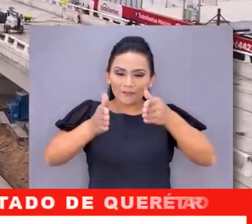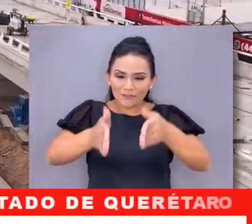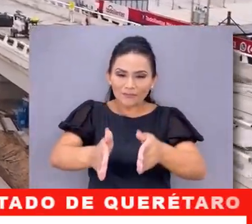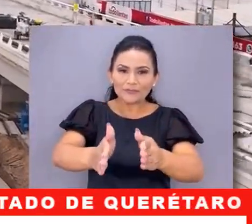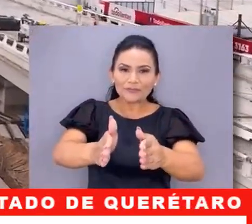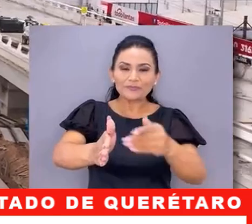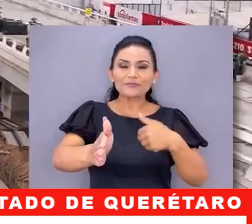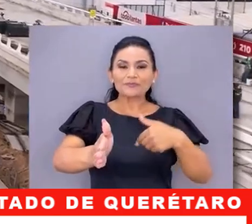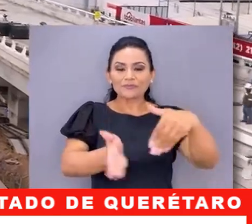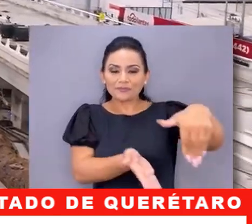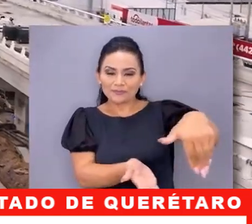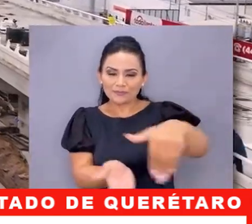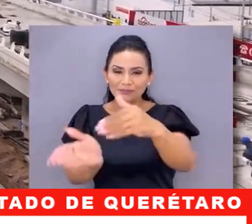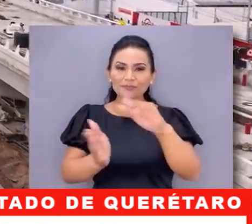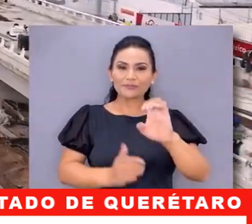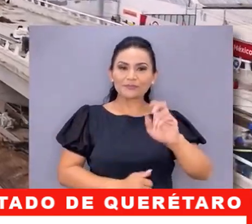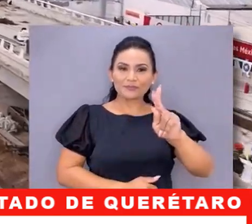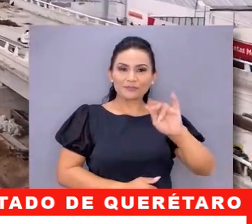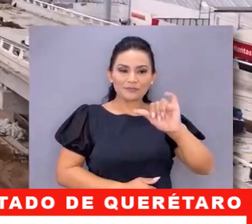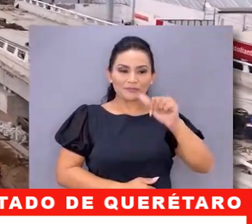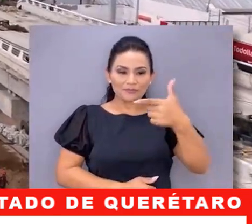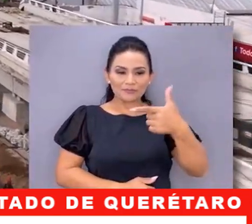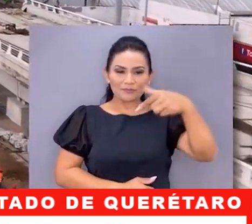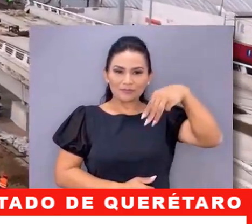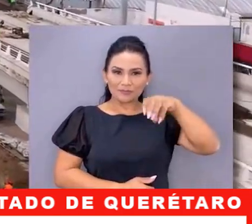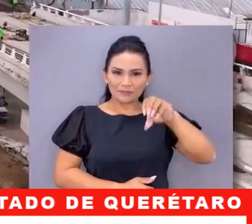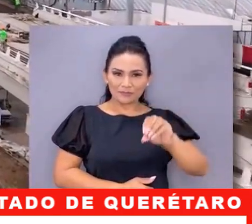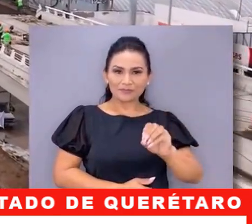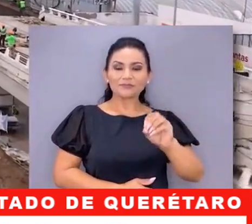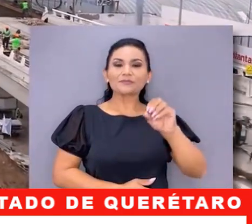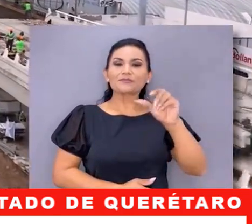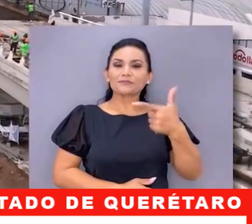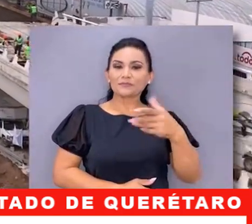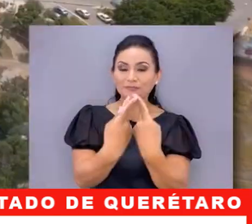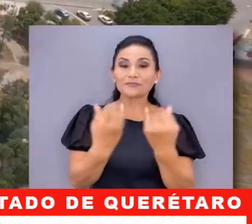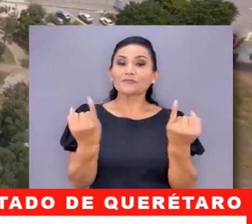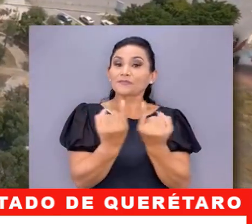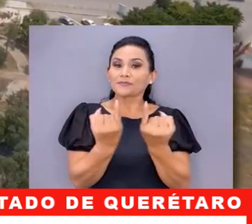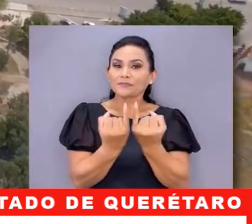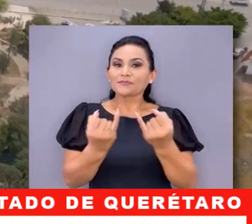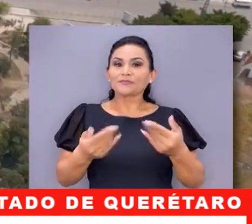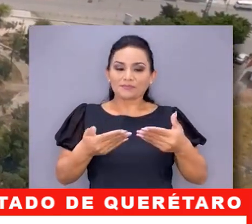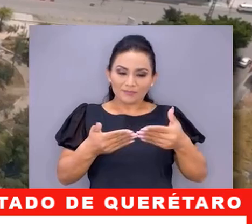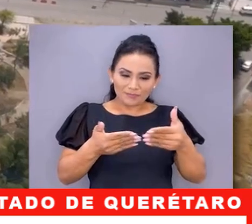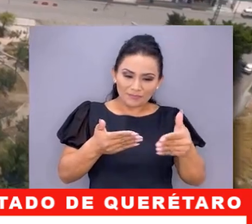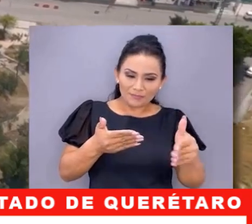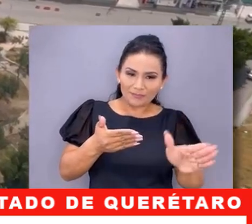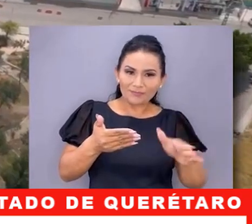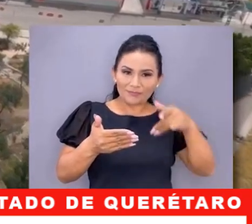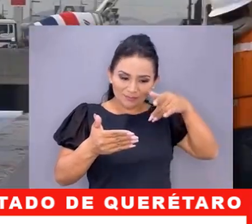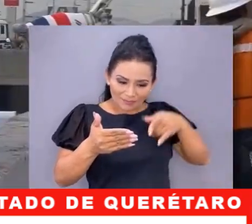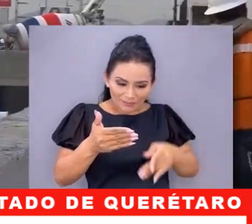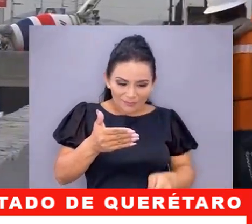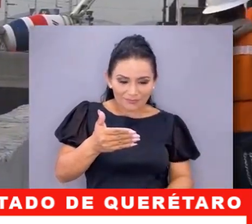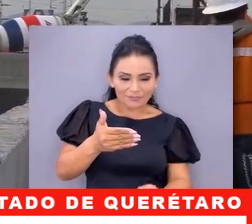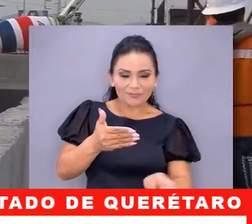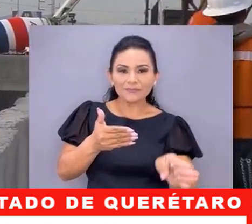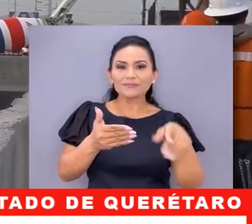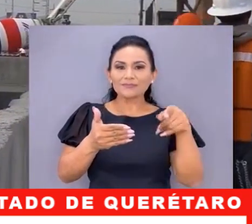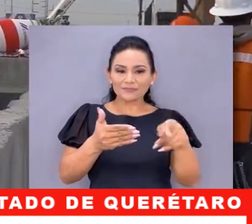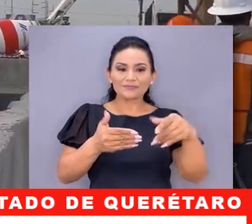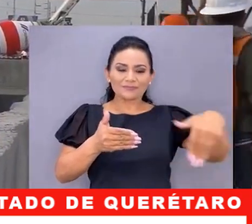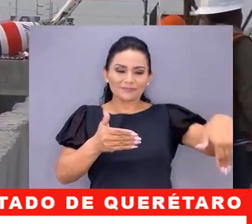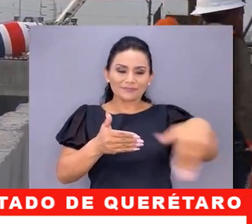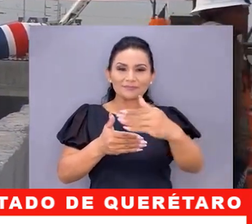Estado de Querétaro, Paseo 5 de Febrero. Se rehabilitó el paso superior en la avenida Epigmenio González, en